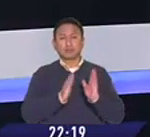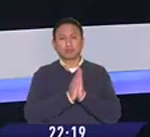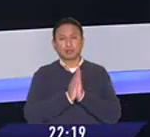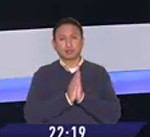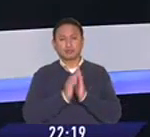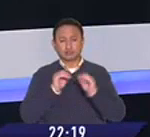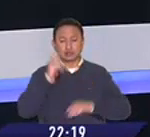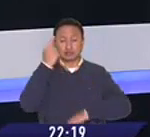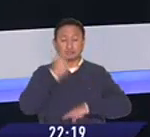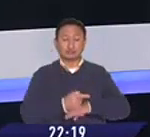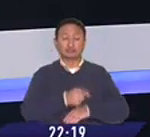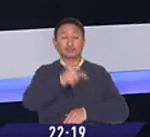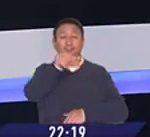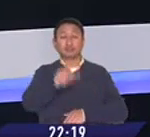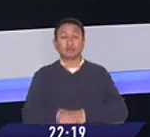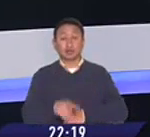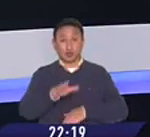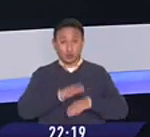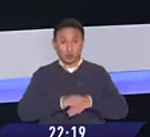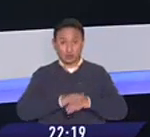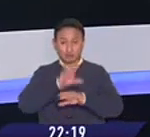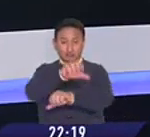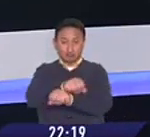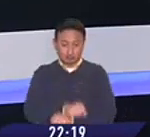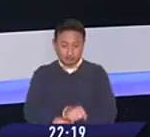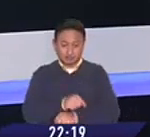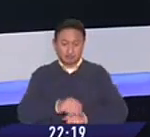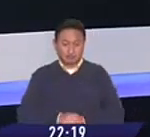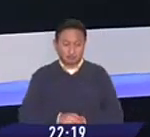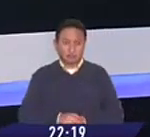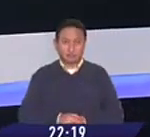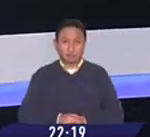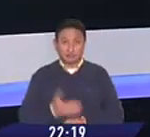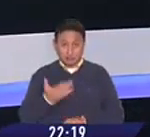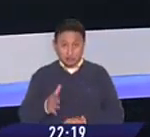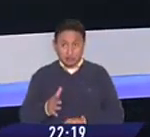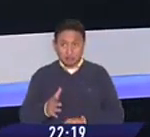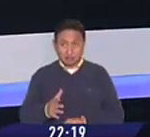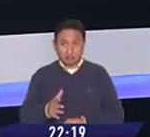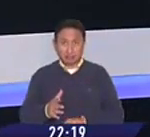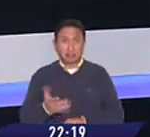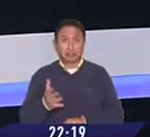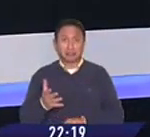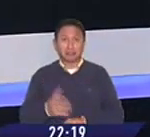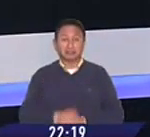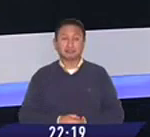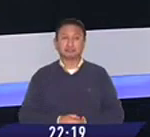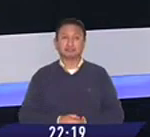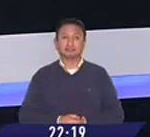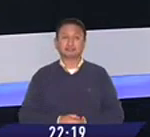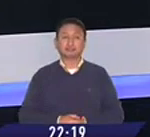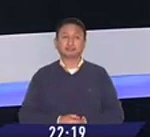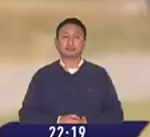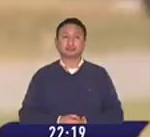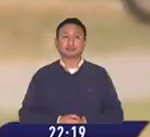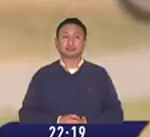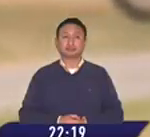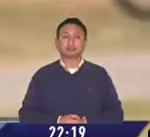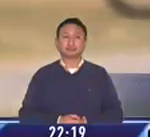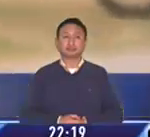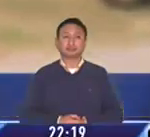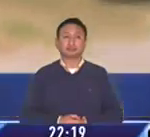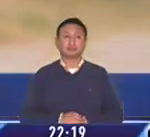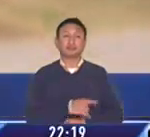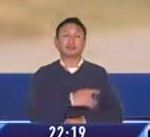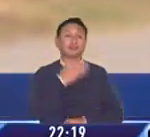una orden de captura para el supuesto agresor, pero no ha obtenido respuesta positiva. La madre de